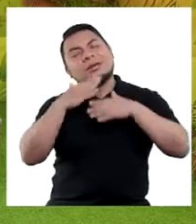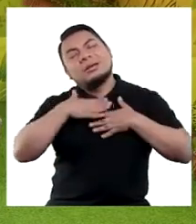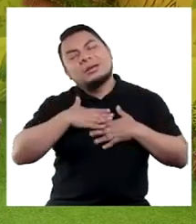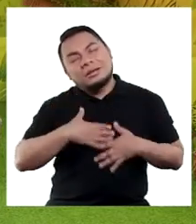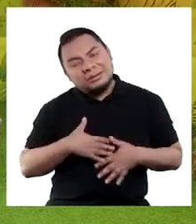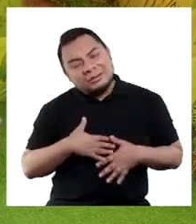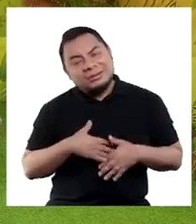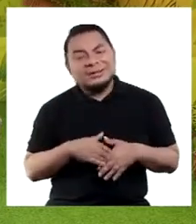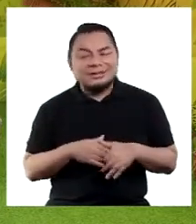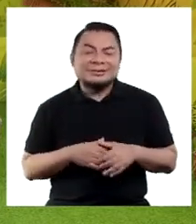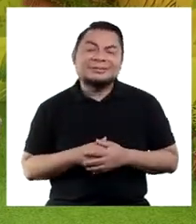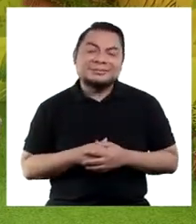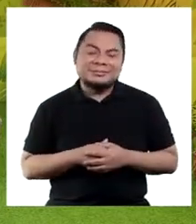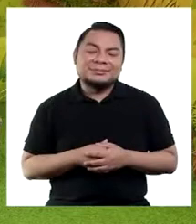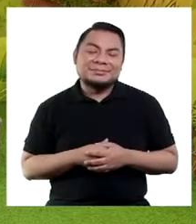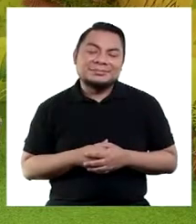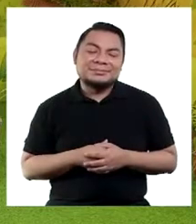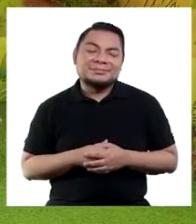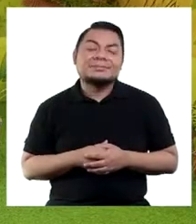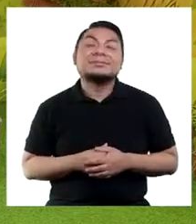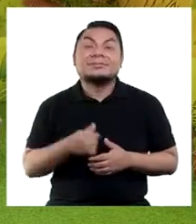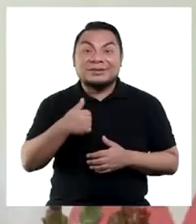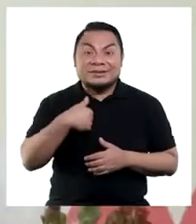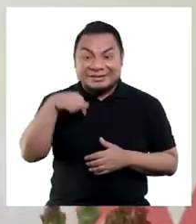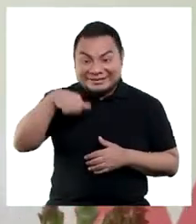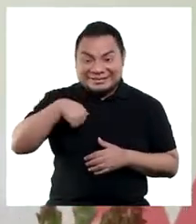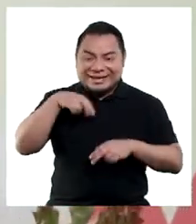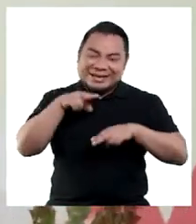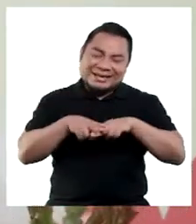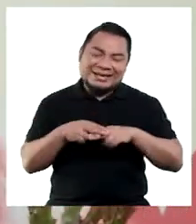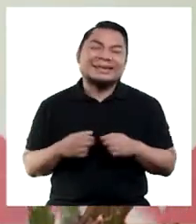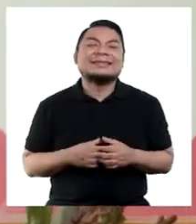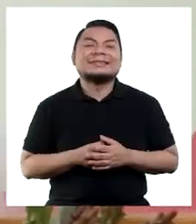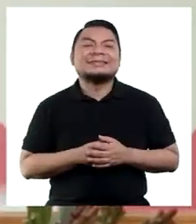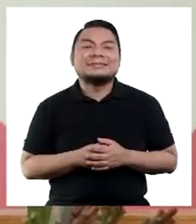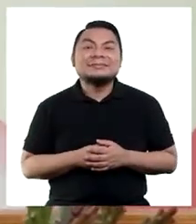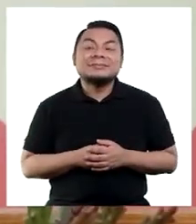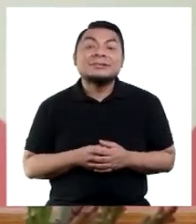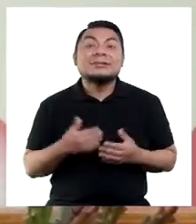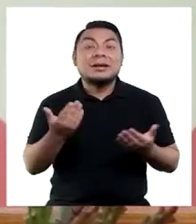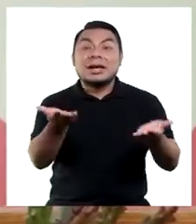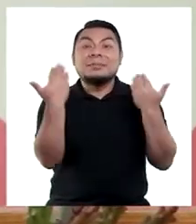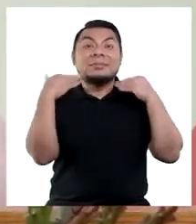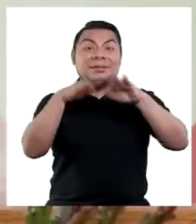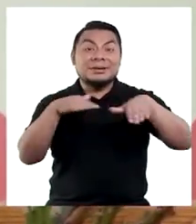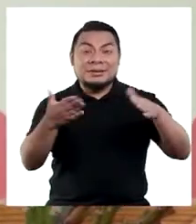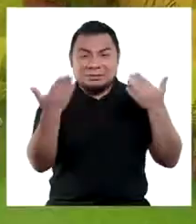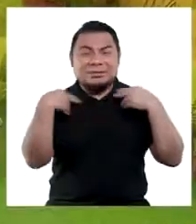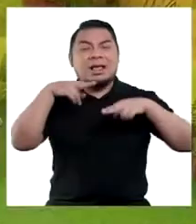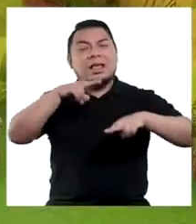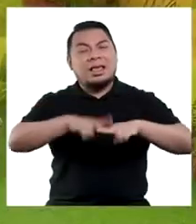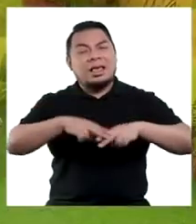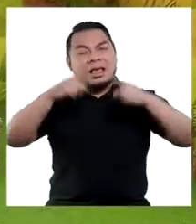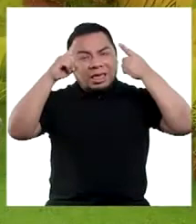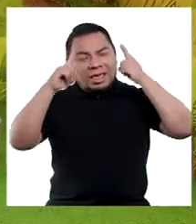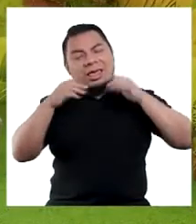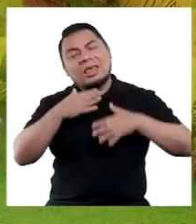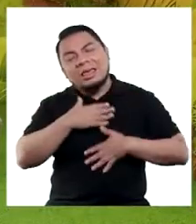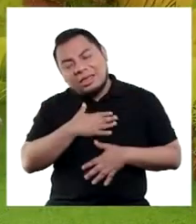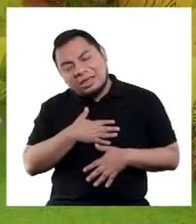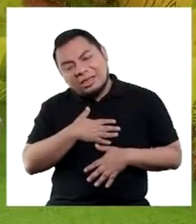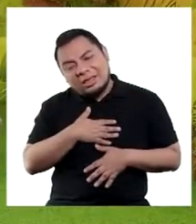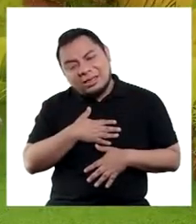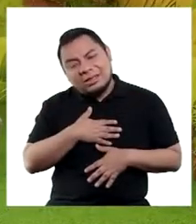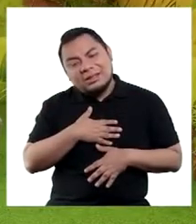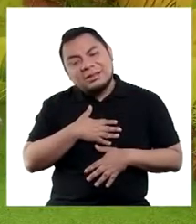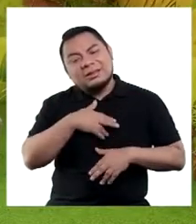fuerzas ya me voy a echar aquí abajo vamos niñas niños con la escala mínimos